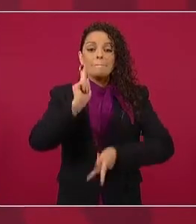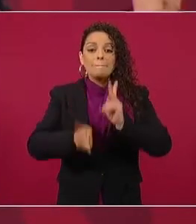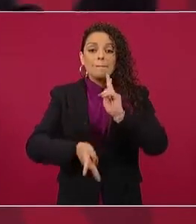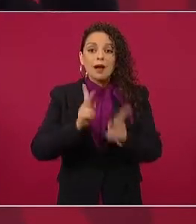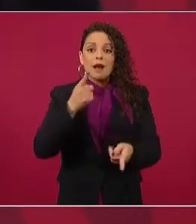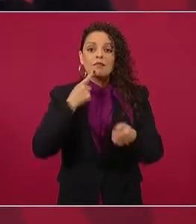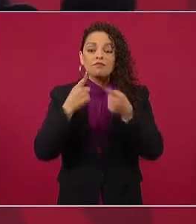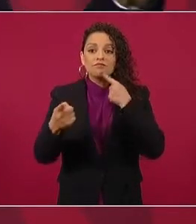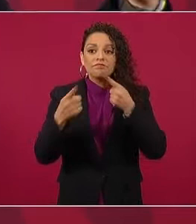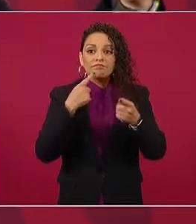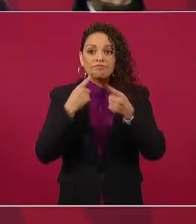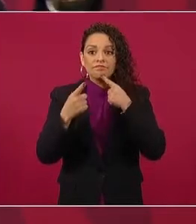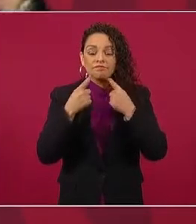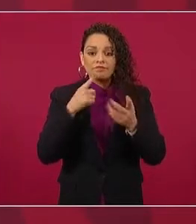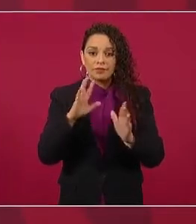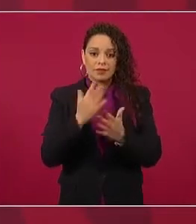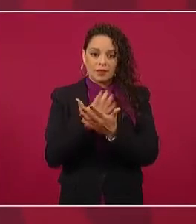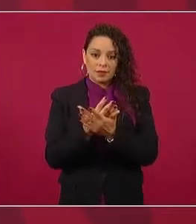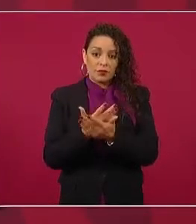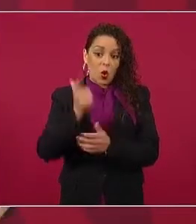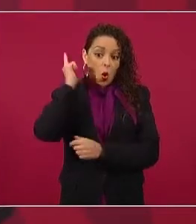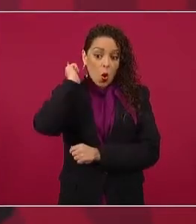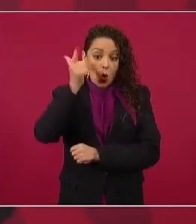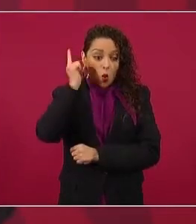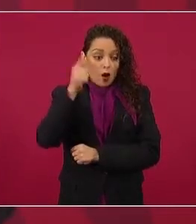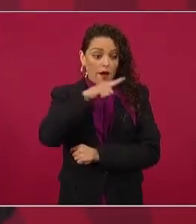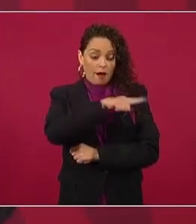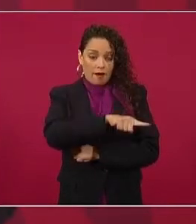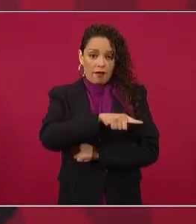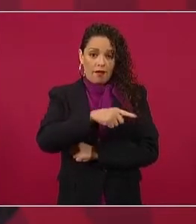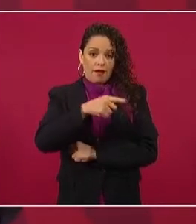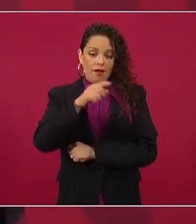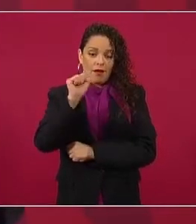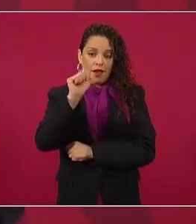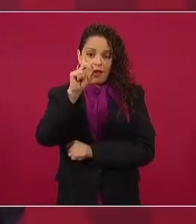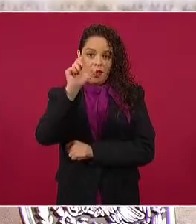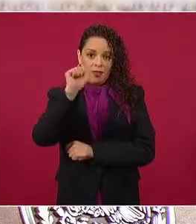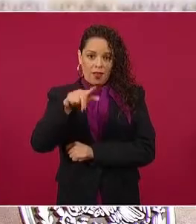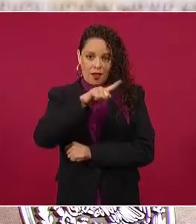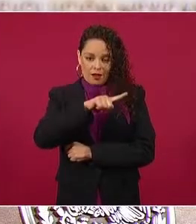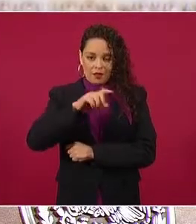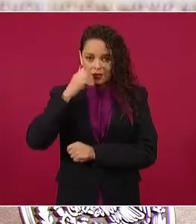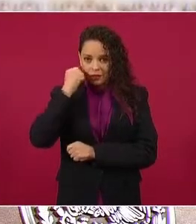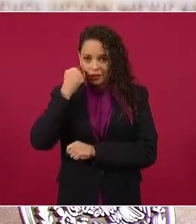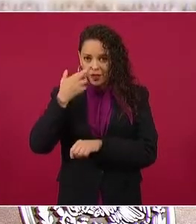y ojalá y el secretario de Gobernación, Adán,